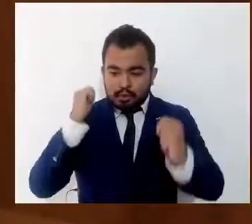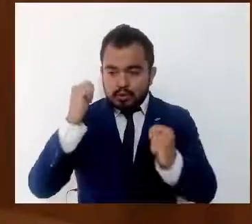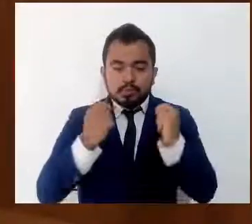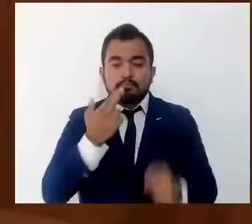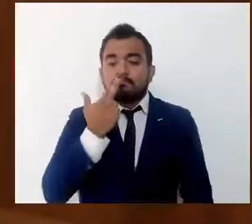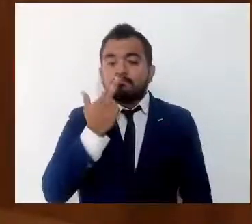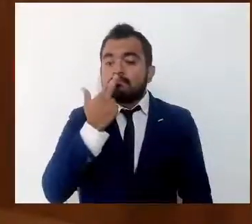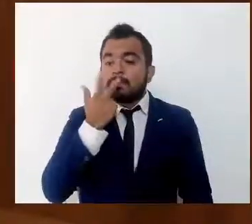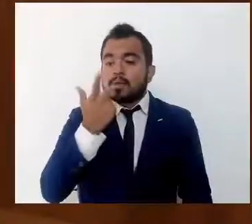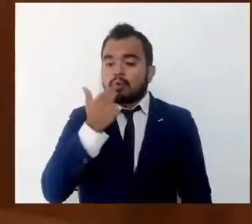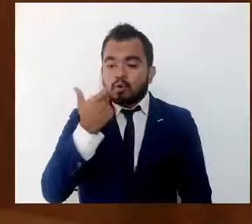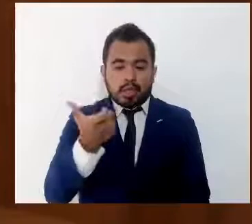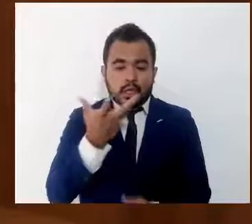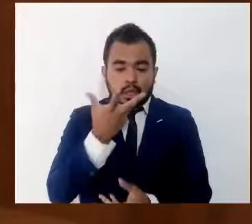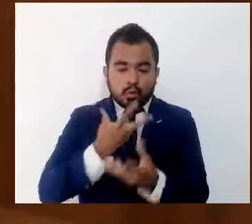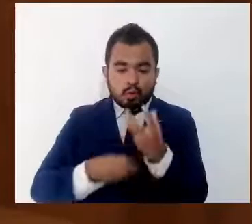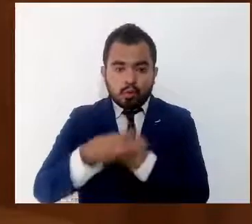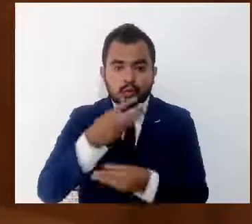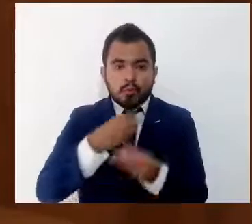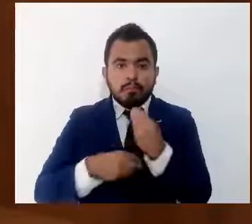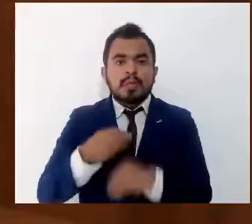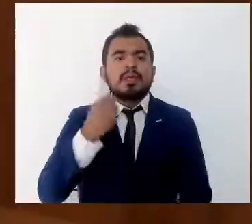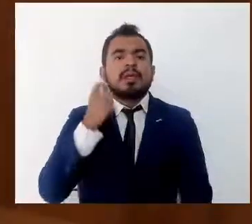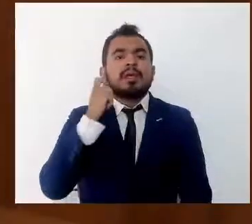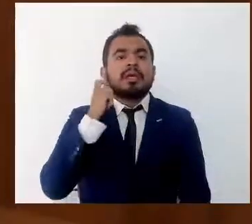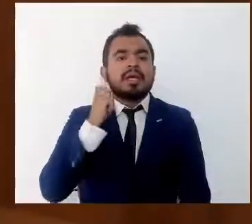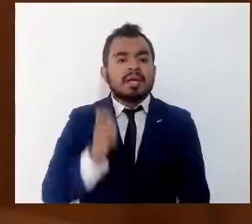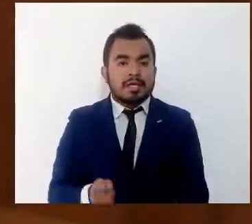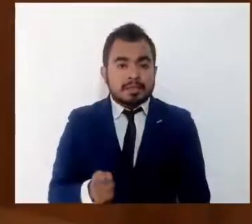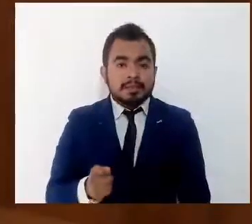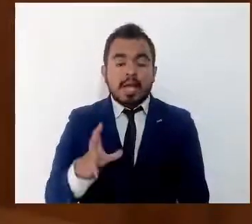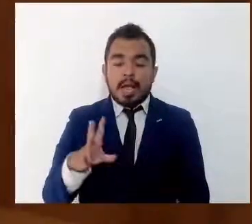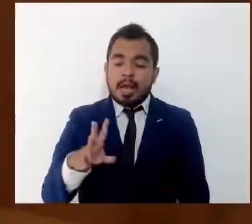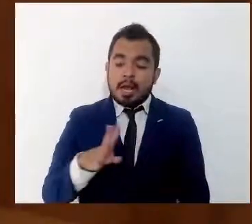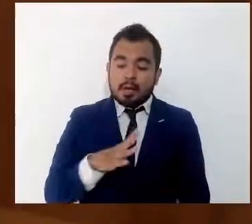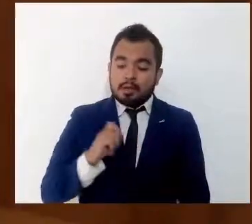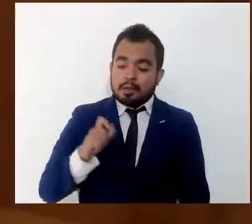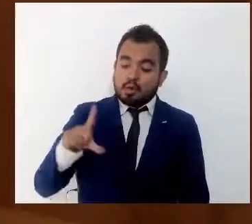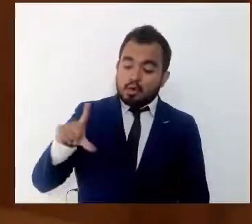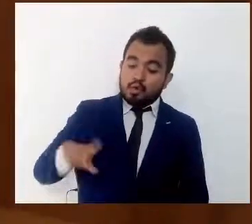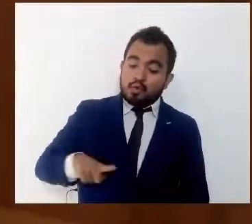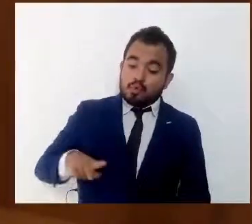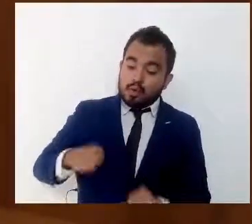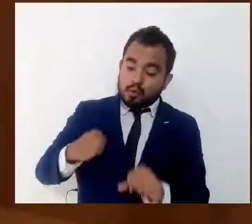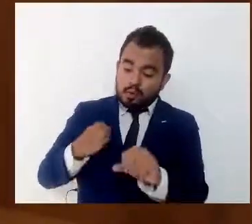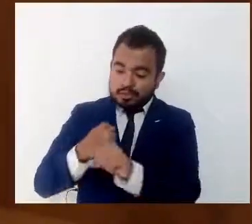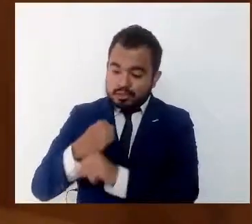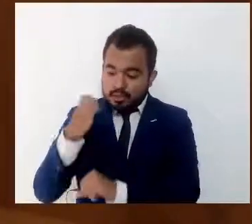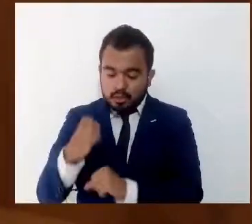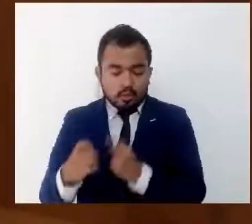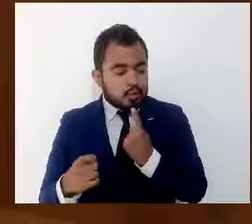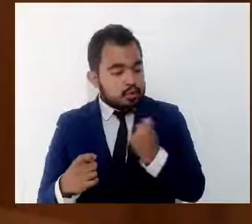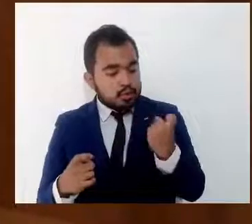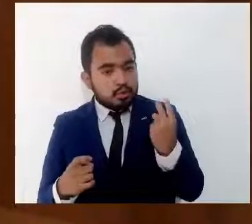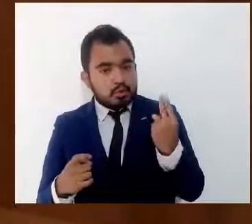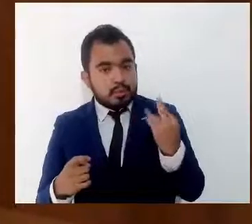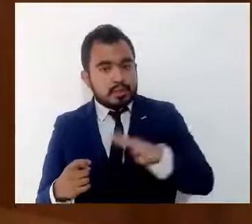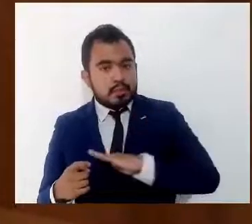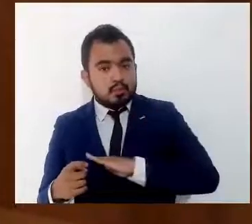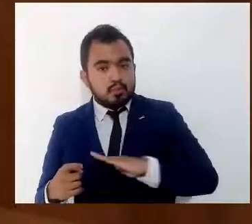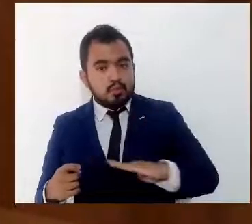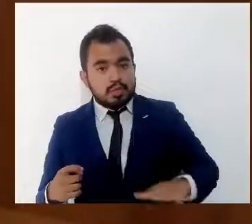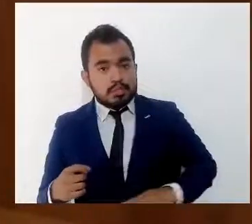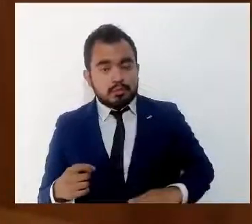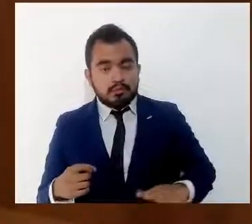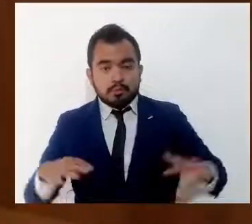propone constituir un acuerdo entre el Gobierno Estatal, los 125 municipios de la entidad, los organismos de la